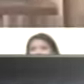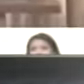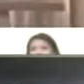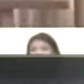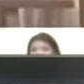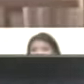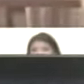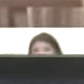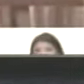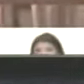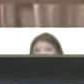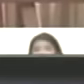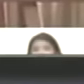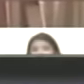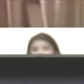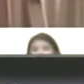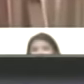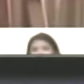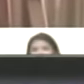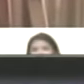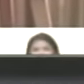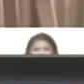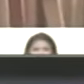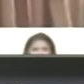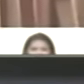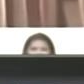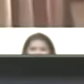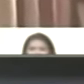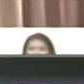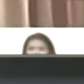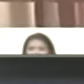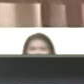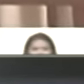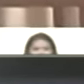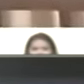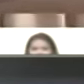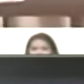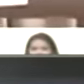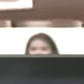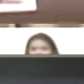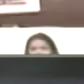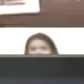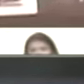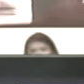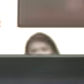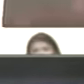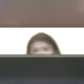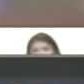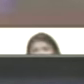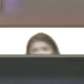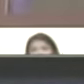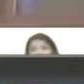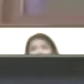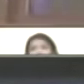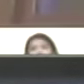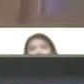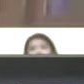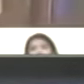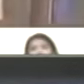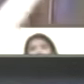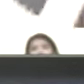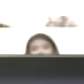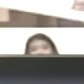observar aquí quemaduras profundas en todo el cuerpo. aquí los vestigios. Ahora bien, es importante también